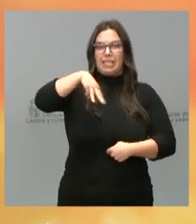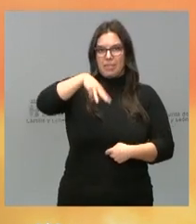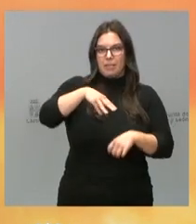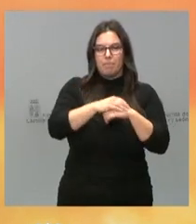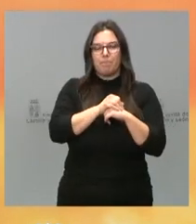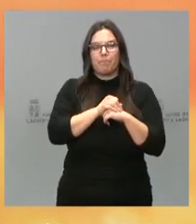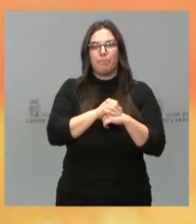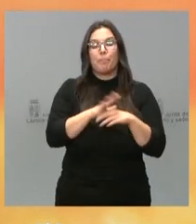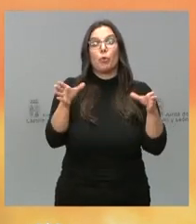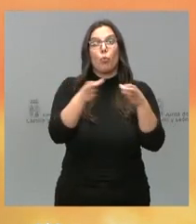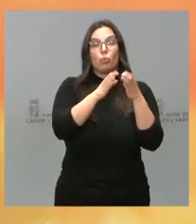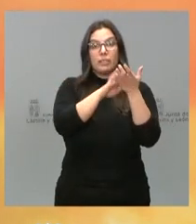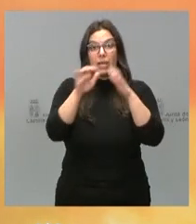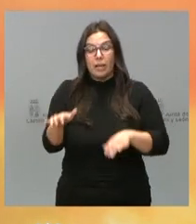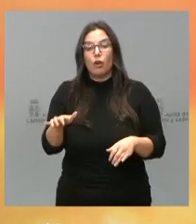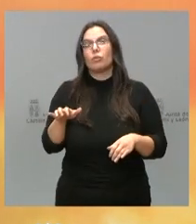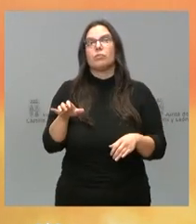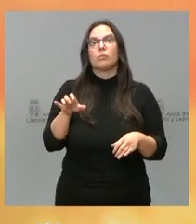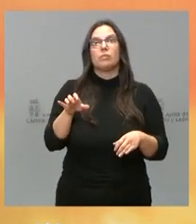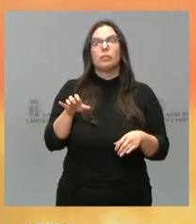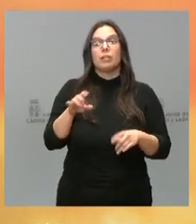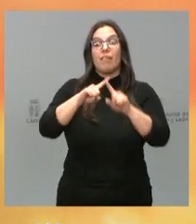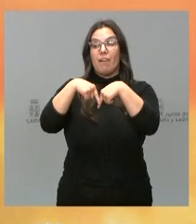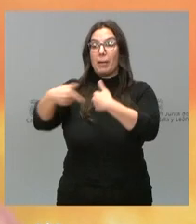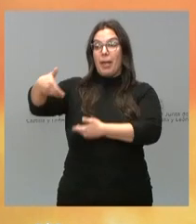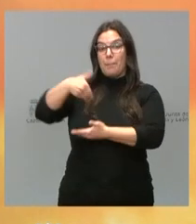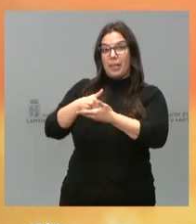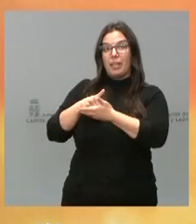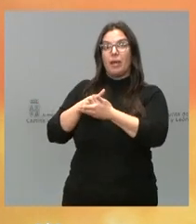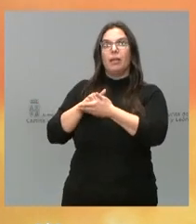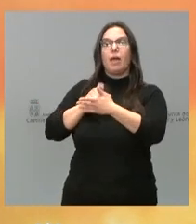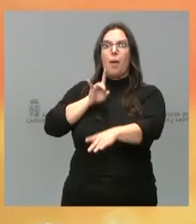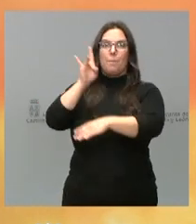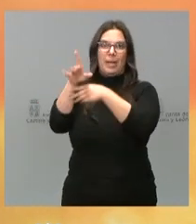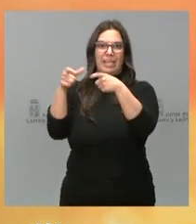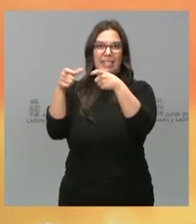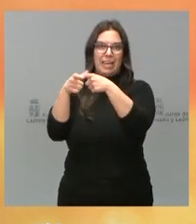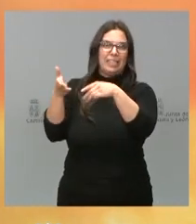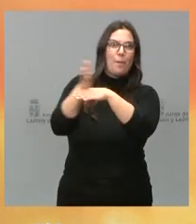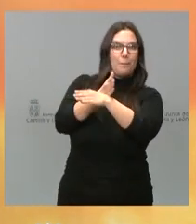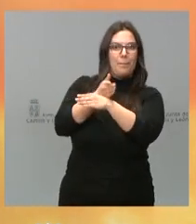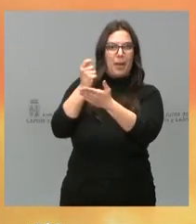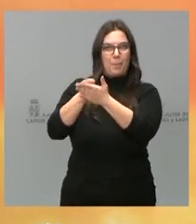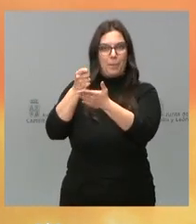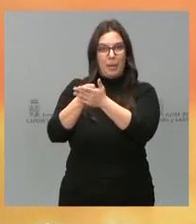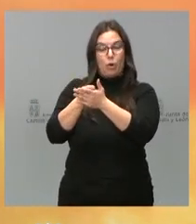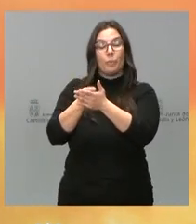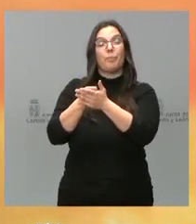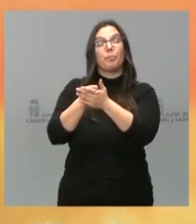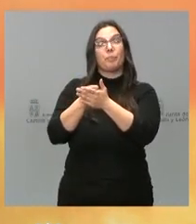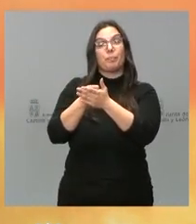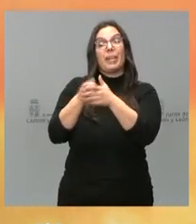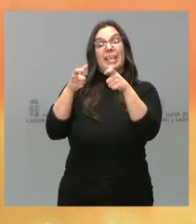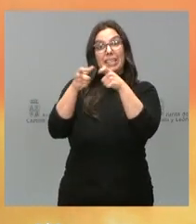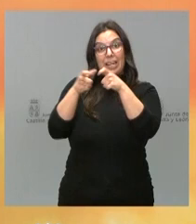León remitirá a cada familia solicitante esa tarjeta prepago y también en esa junto